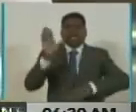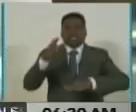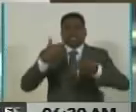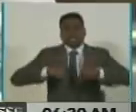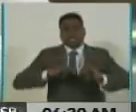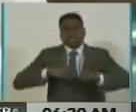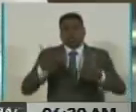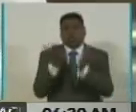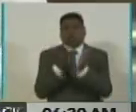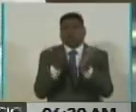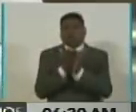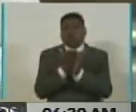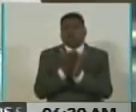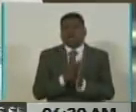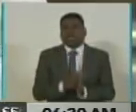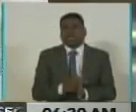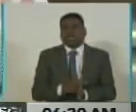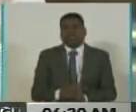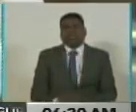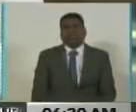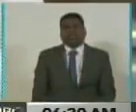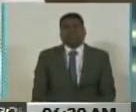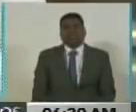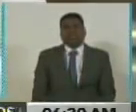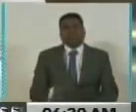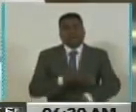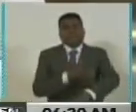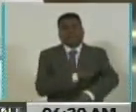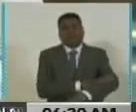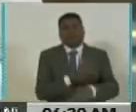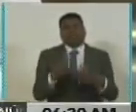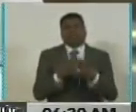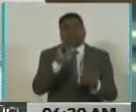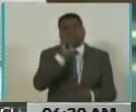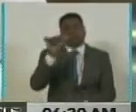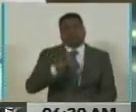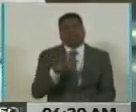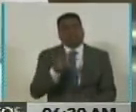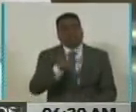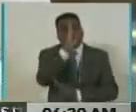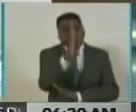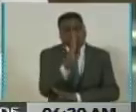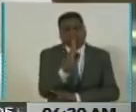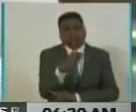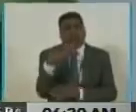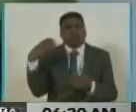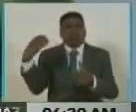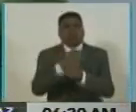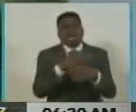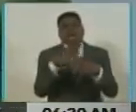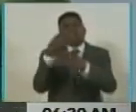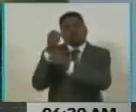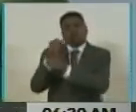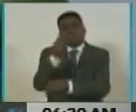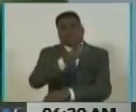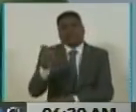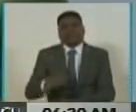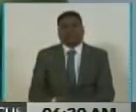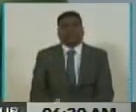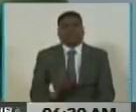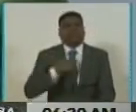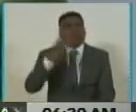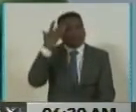enfrentan y se confrontan en los peores casos de manera lamentable. ¿Cómo llegar a esa gente o cómo rescatar la confianza de esa gente? Bueno, porque yo creo que